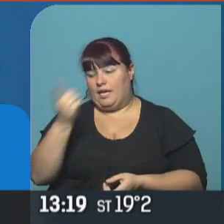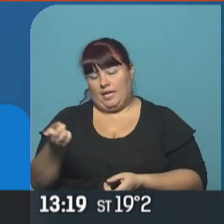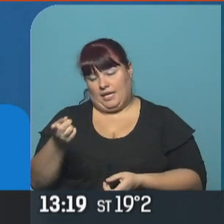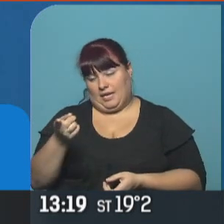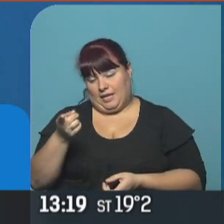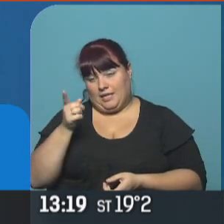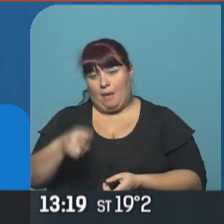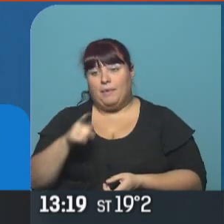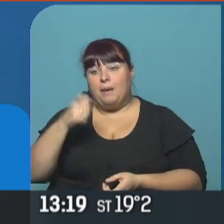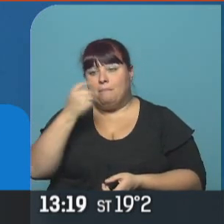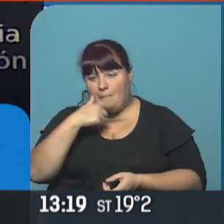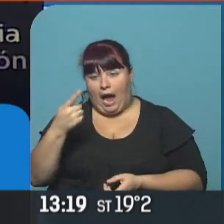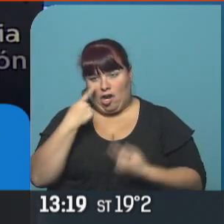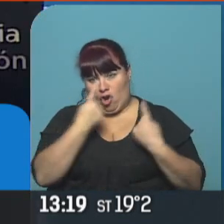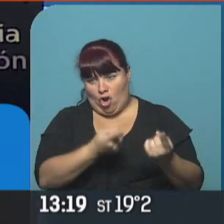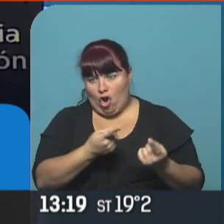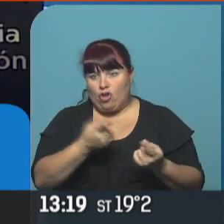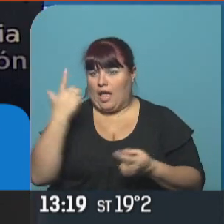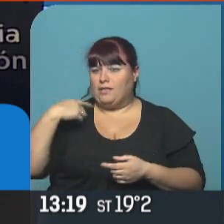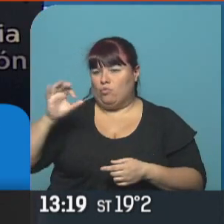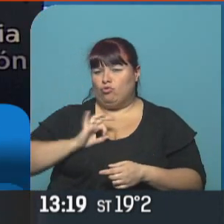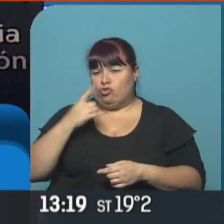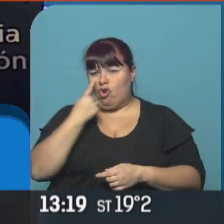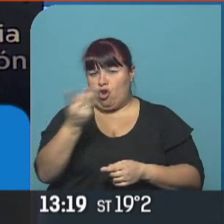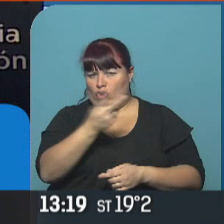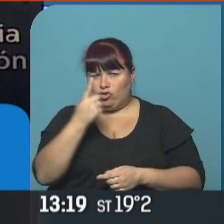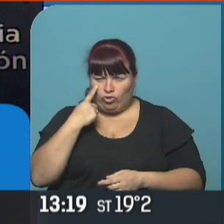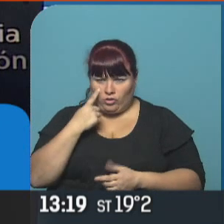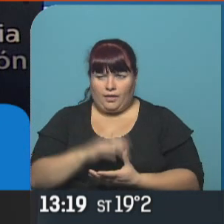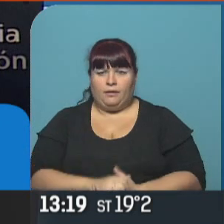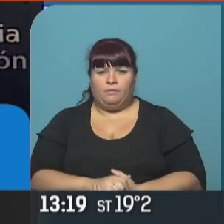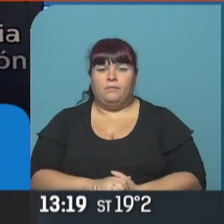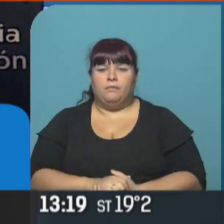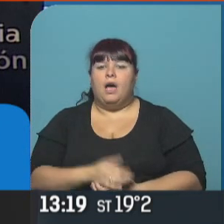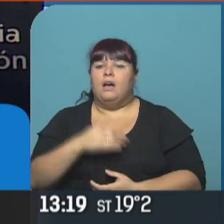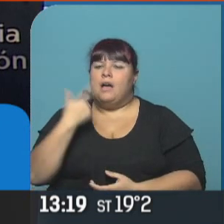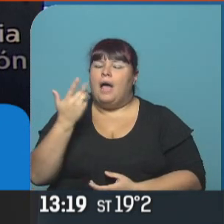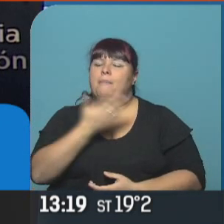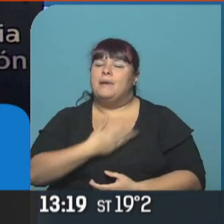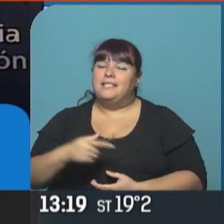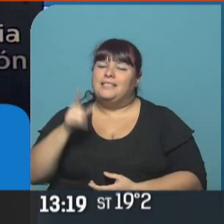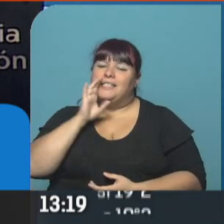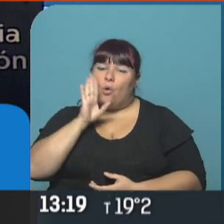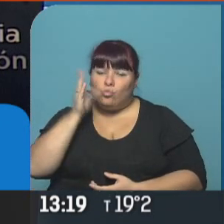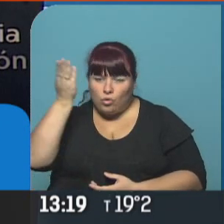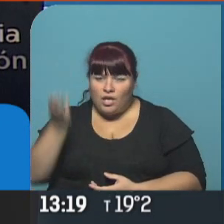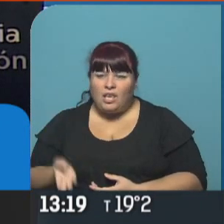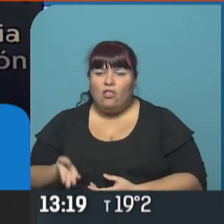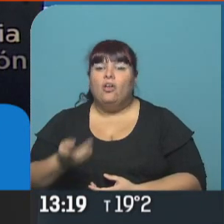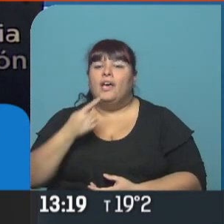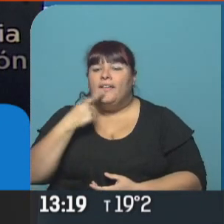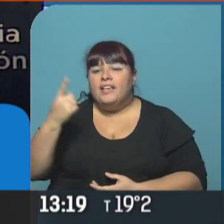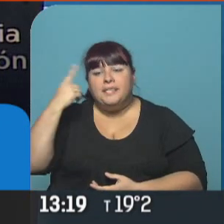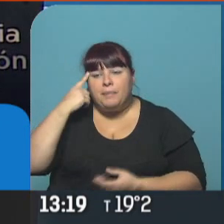y a quien el presidente Macri conoce y conoció hace muchos años, tenemos un presidente estadounidense que dice